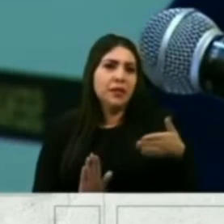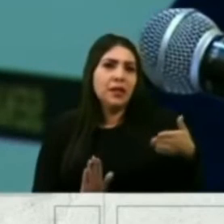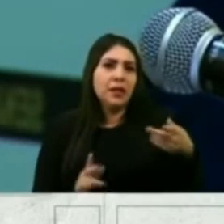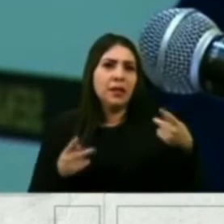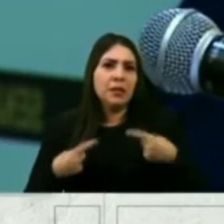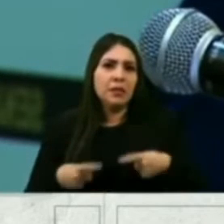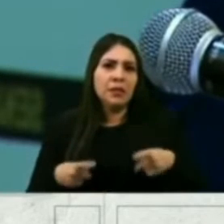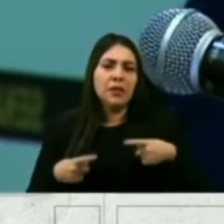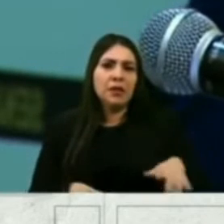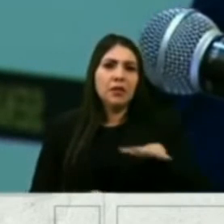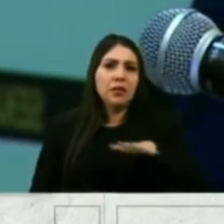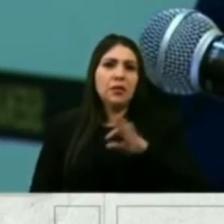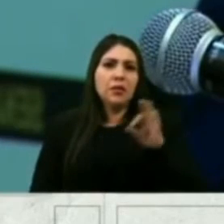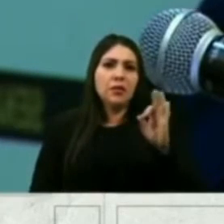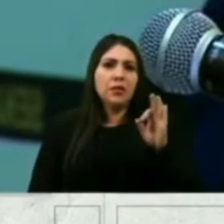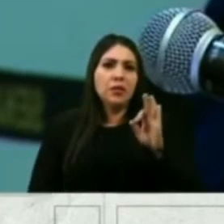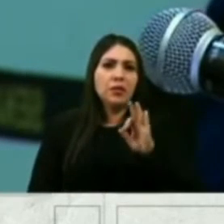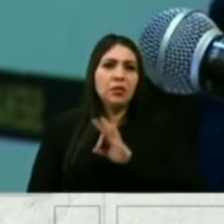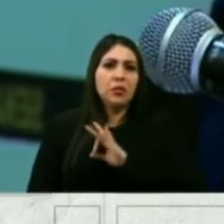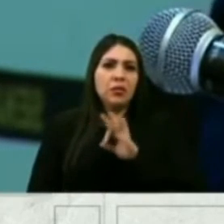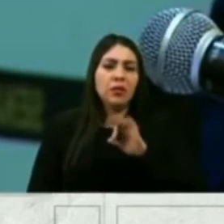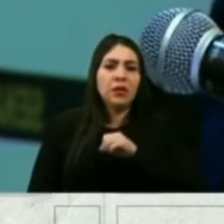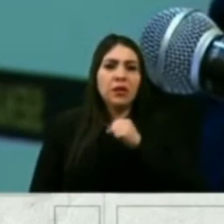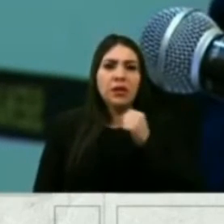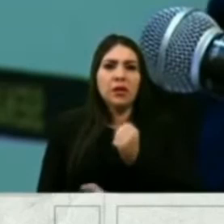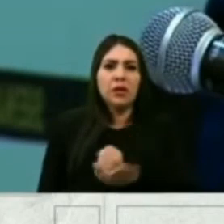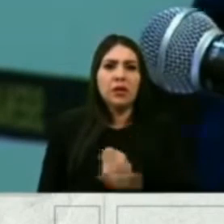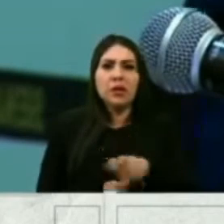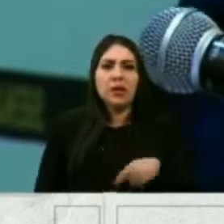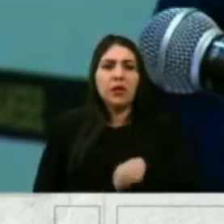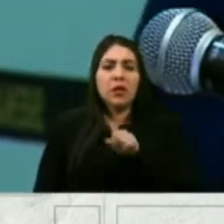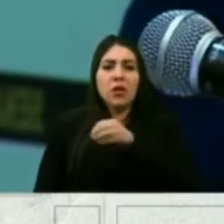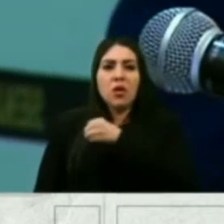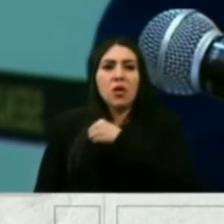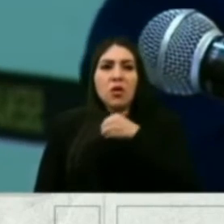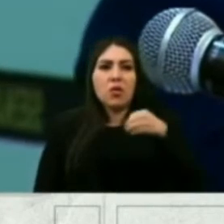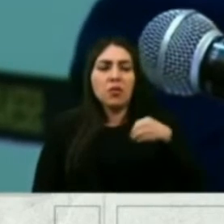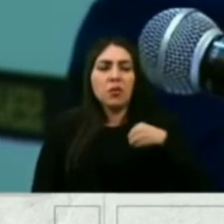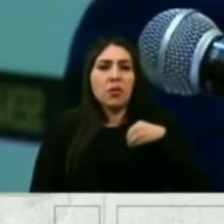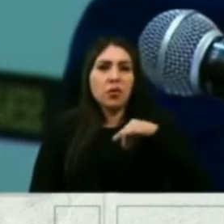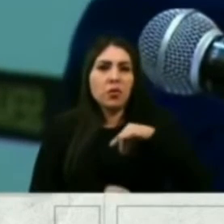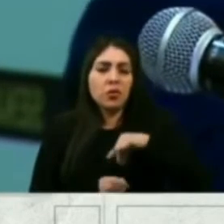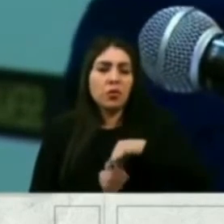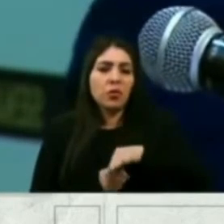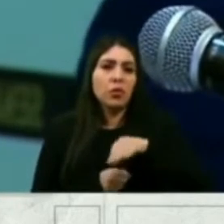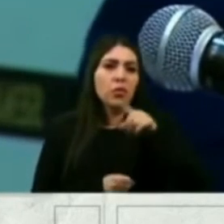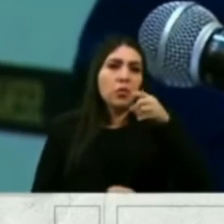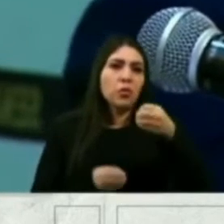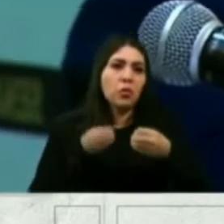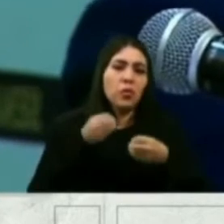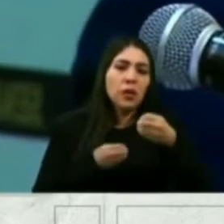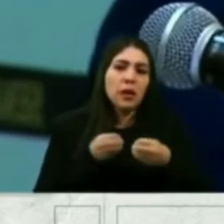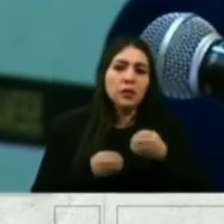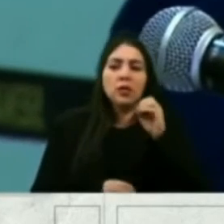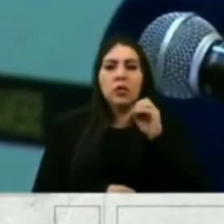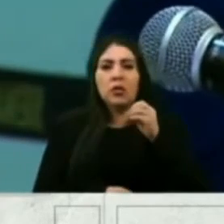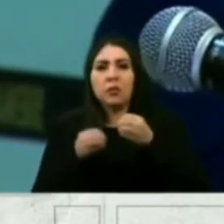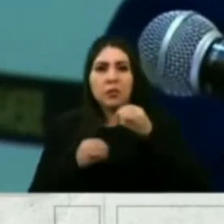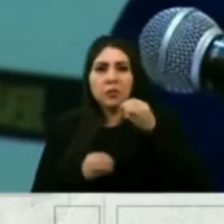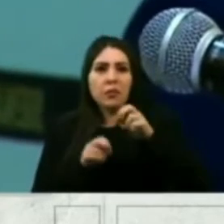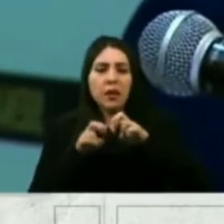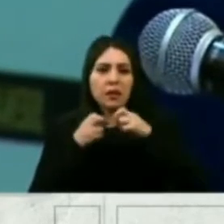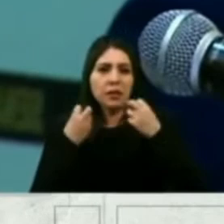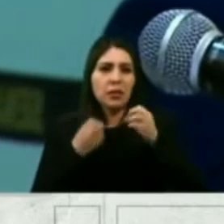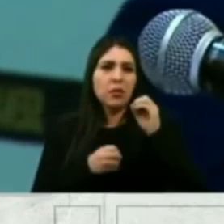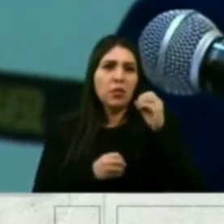podría estar siendo obligada a votar por algún juez o magistrado, o algunos jueces